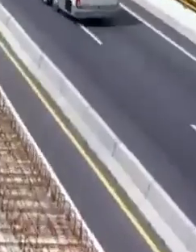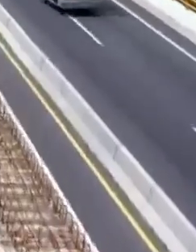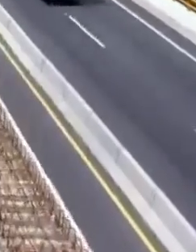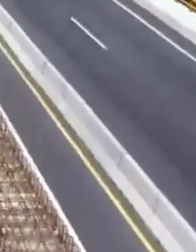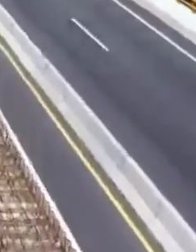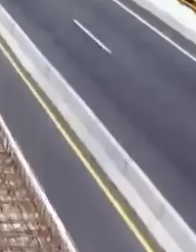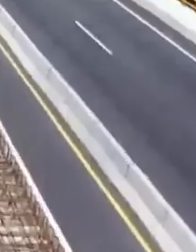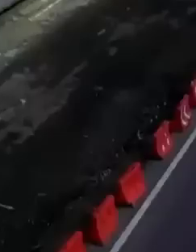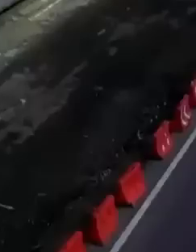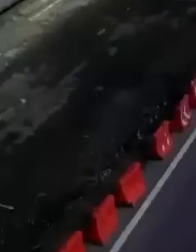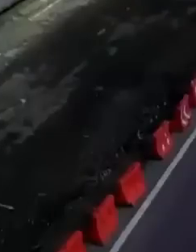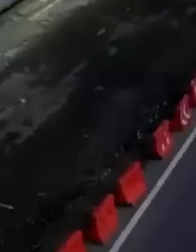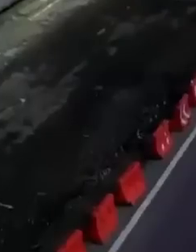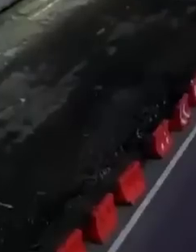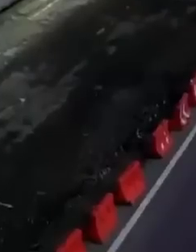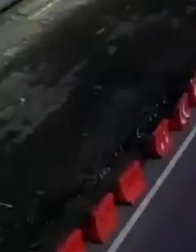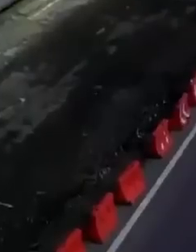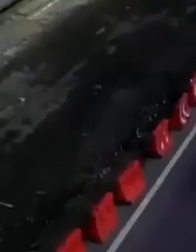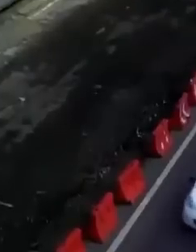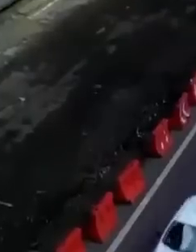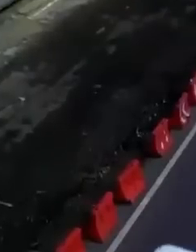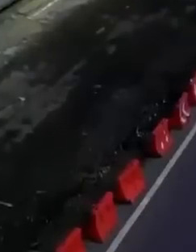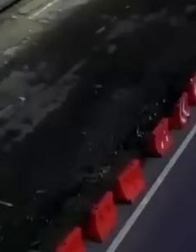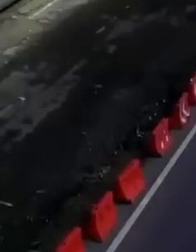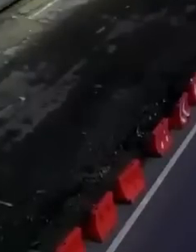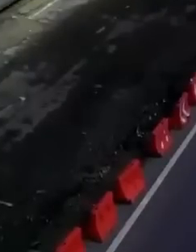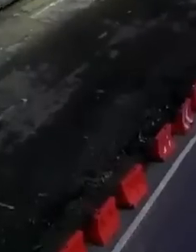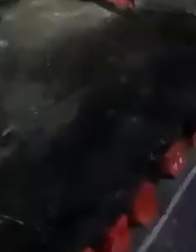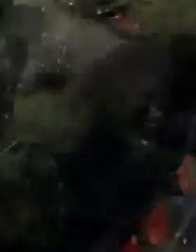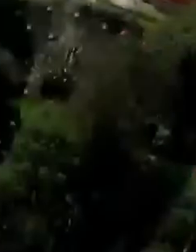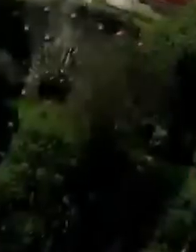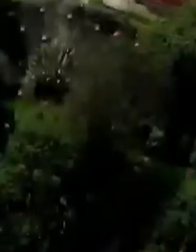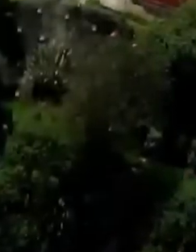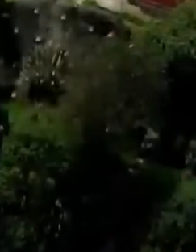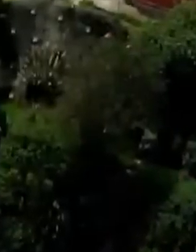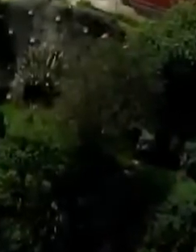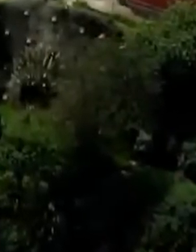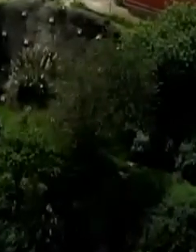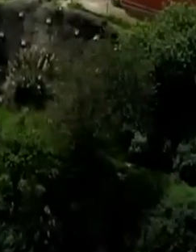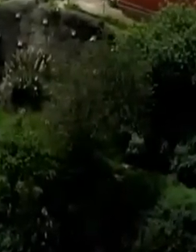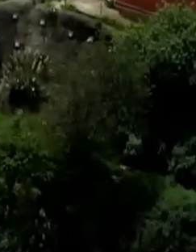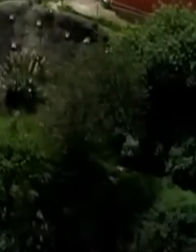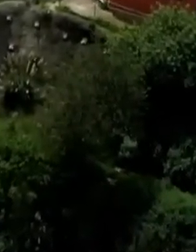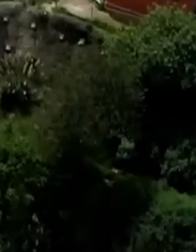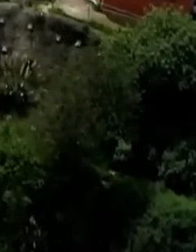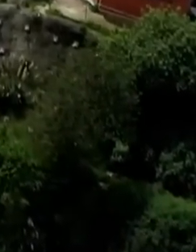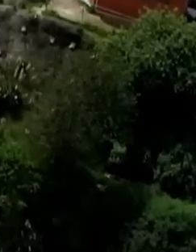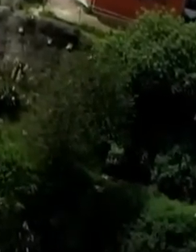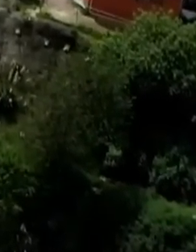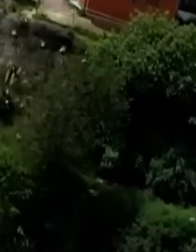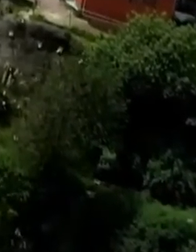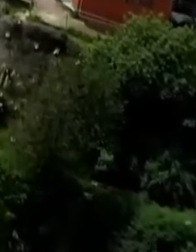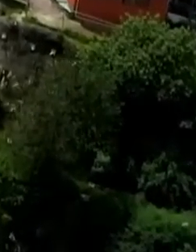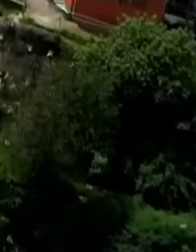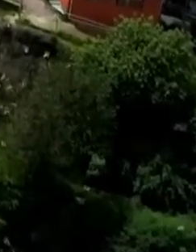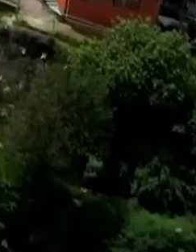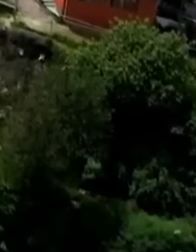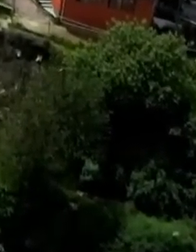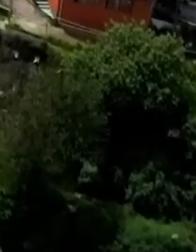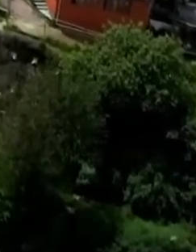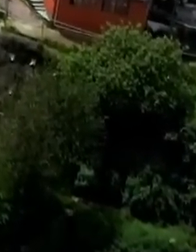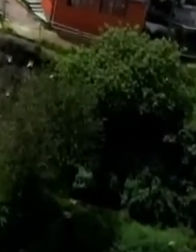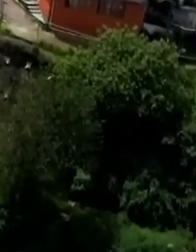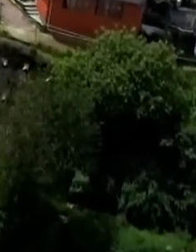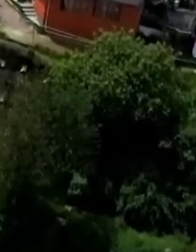del acero de refuerzo para la losa de compresión en este frente. PIP La Venta. Se trabaja en los últimos detalles de la